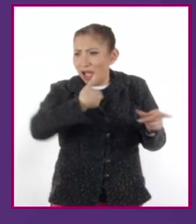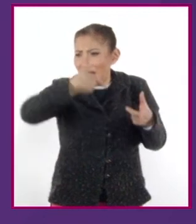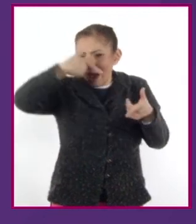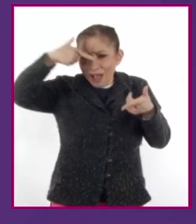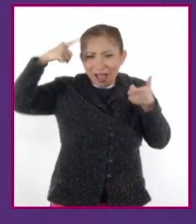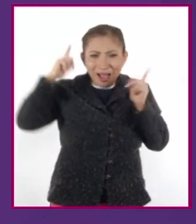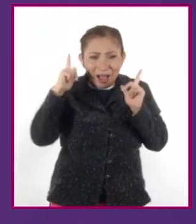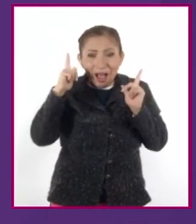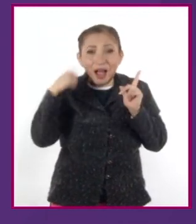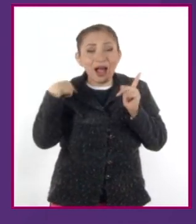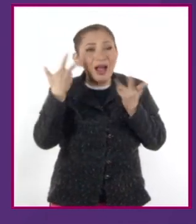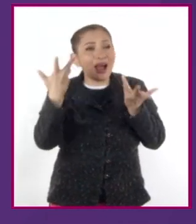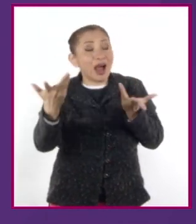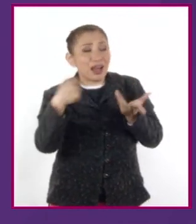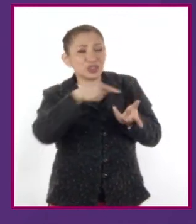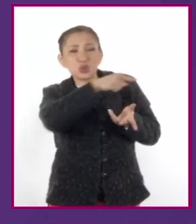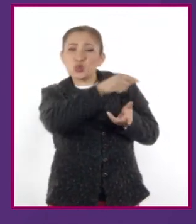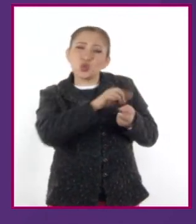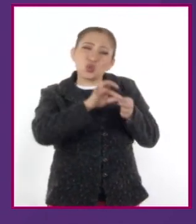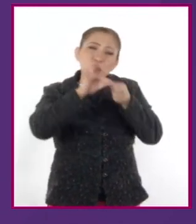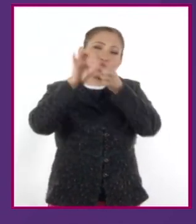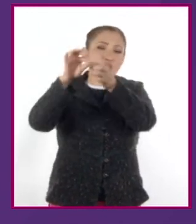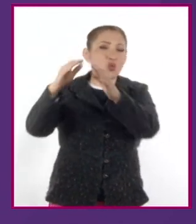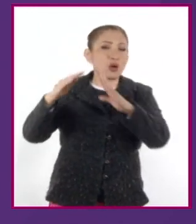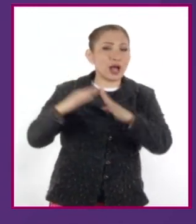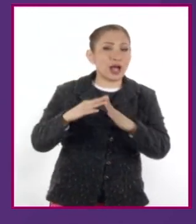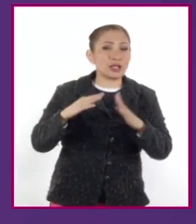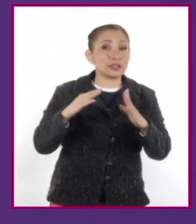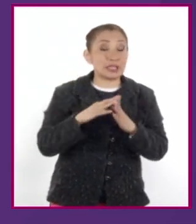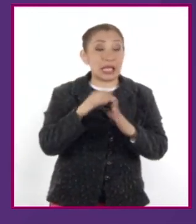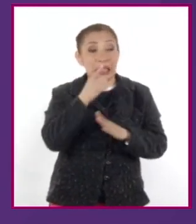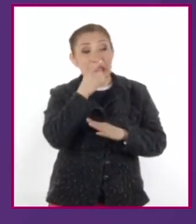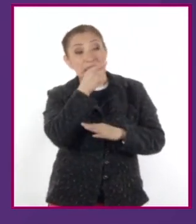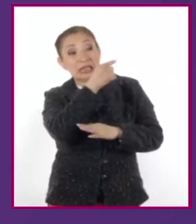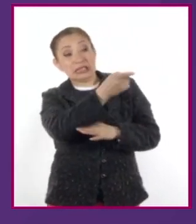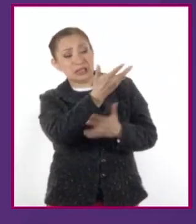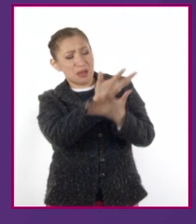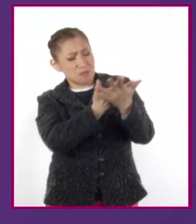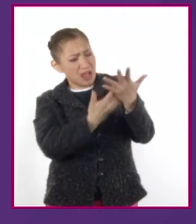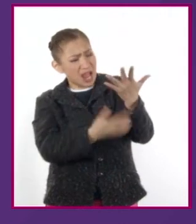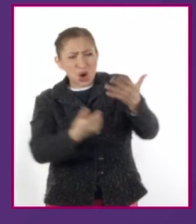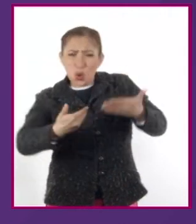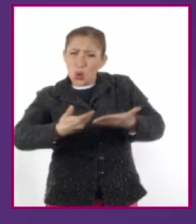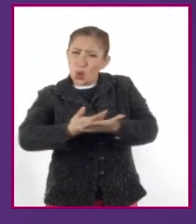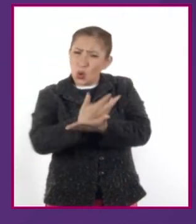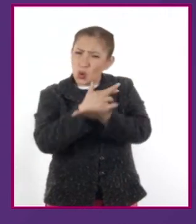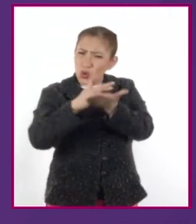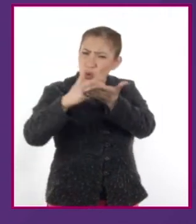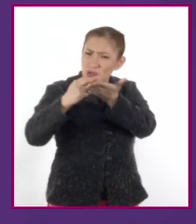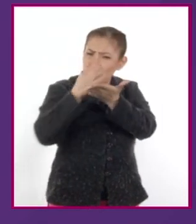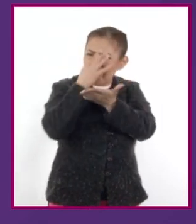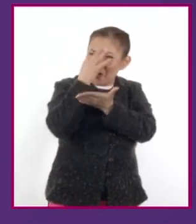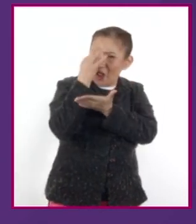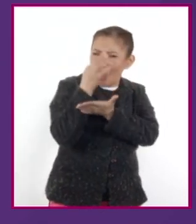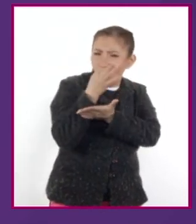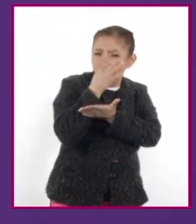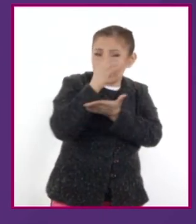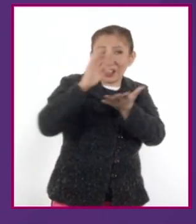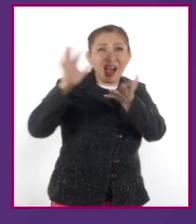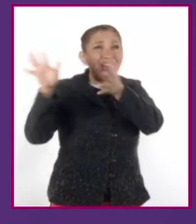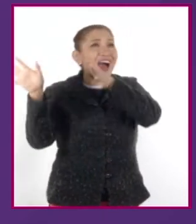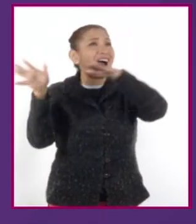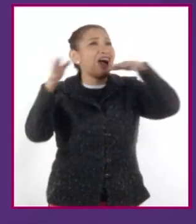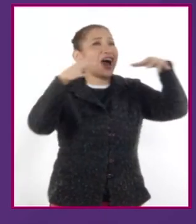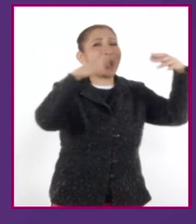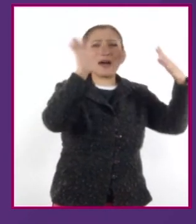loca? Tornadla a su casa. Dice que en las manos le han nacido rosas y las va agitando